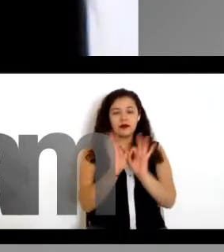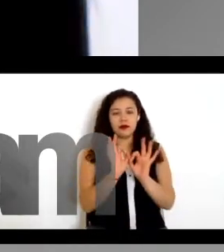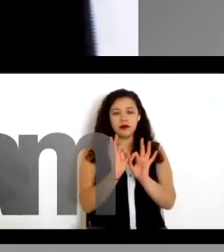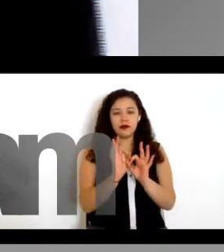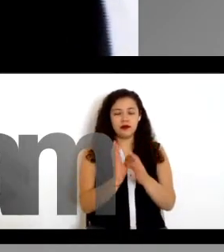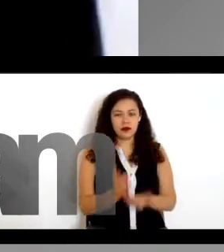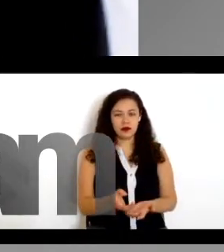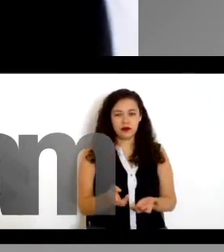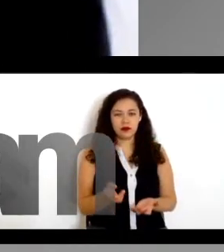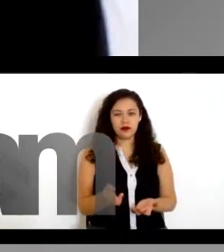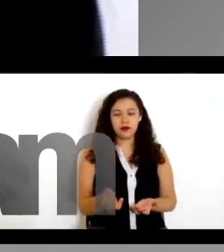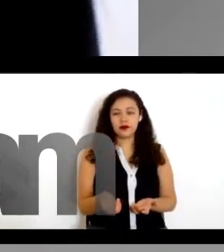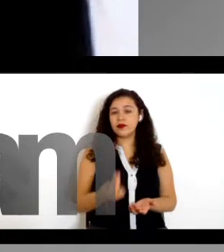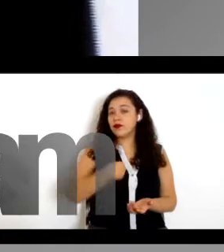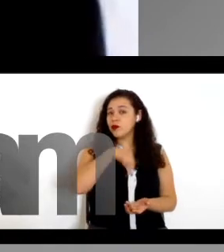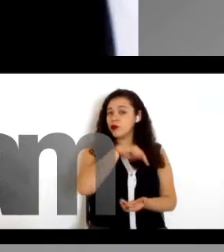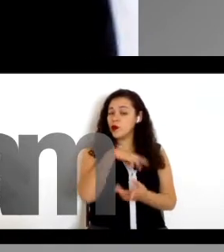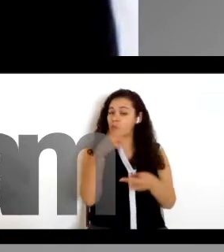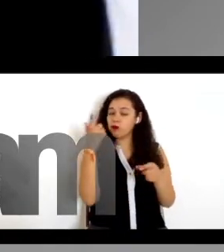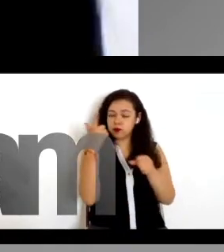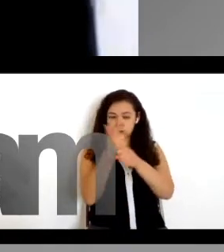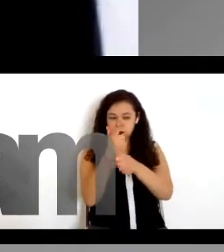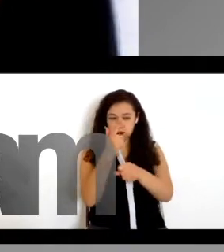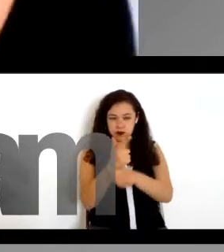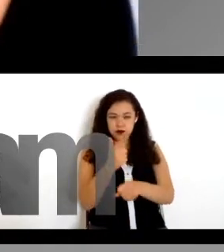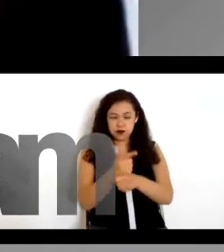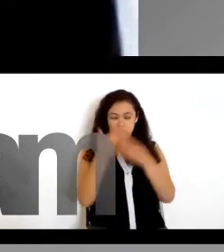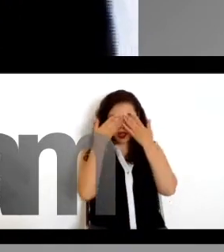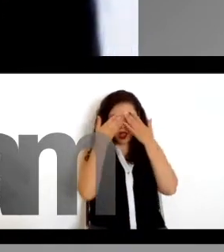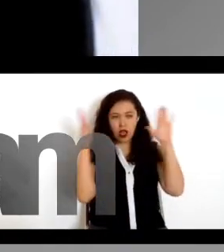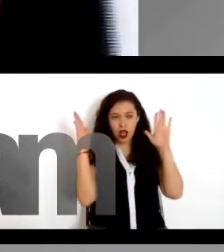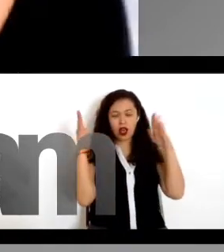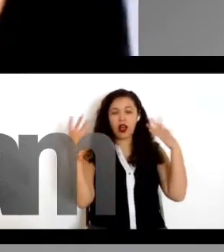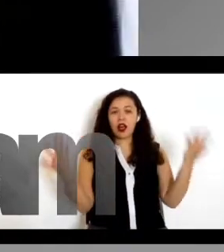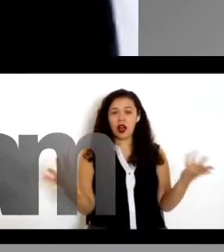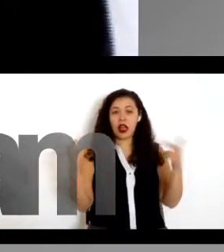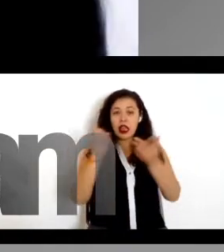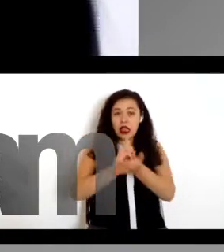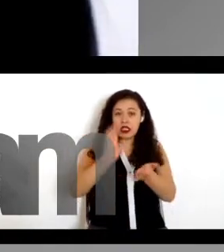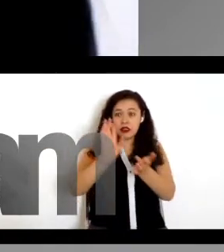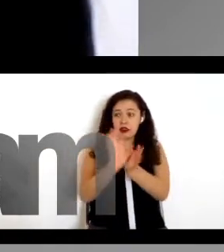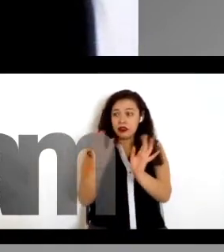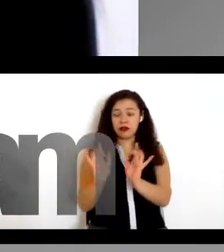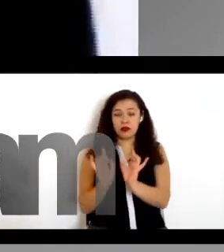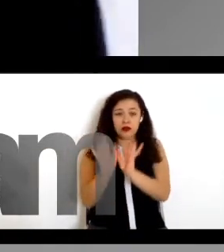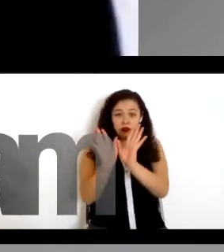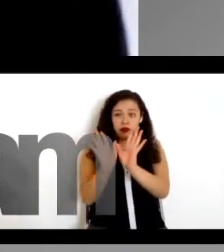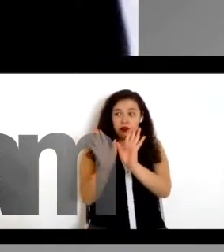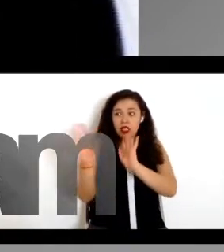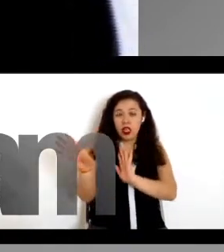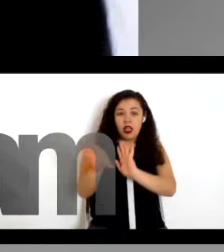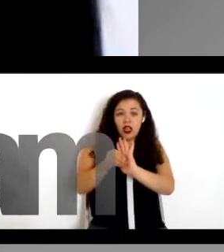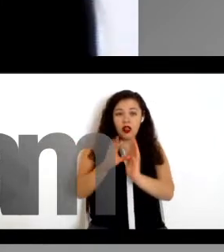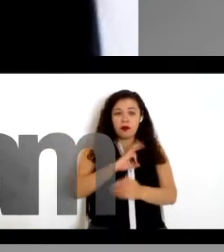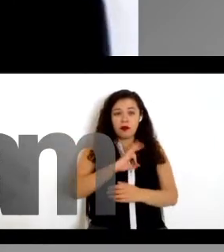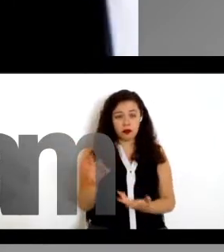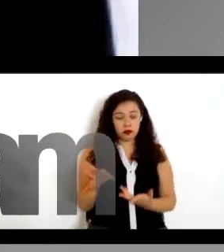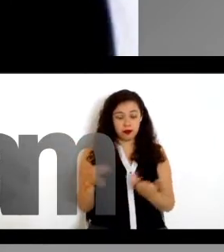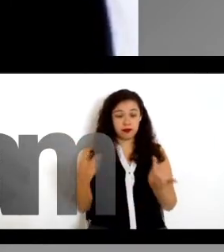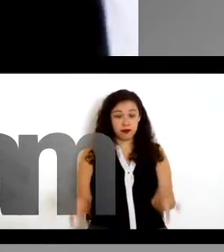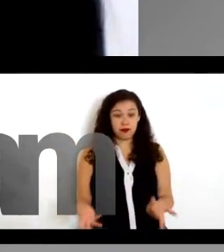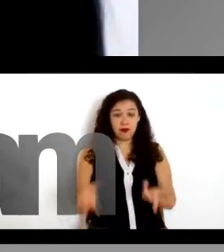también nos demos cuenta que la discapacidad puede llegarnos en cualquier momento de la vida. La discapacidad